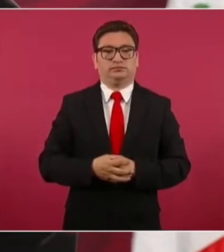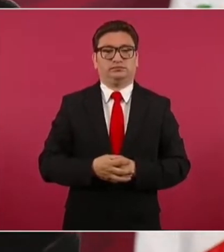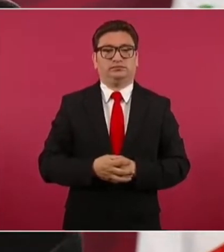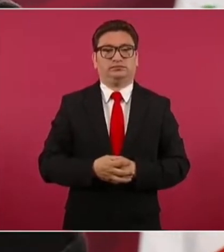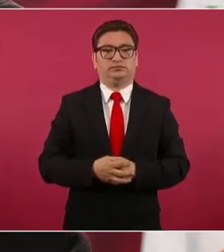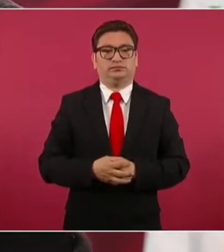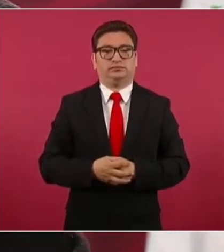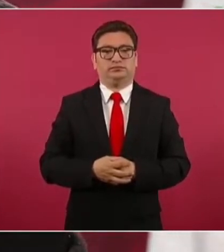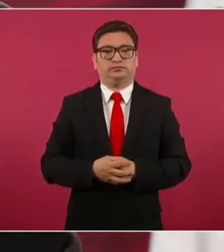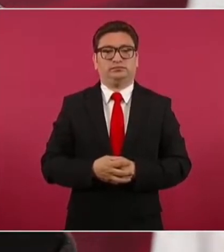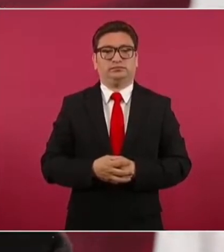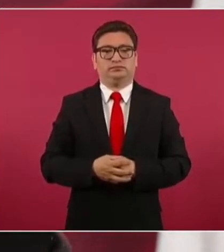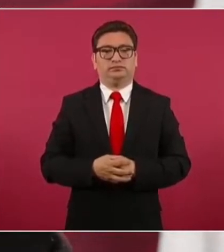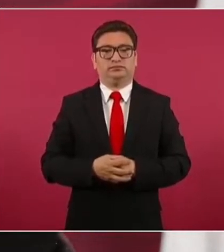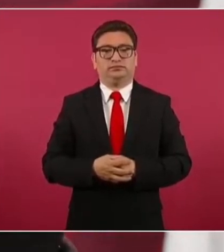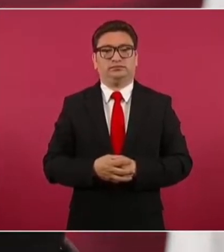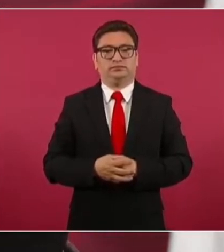con